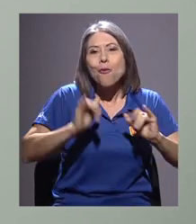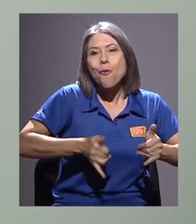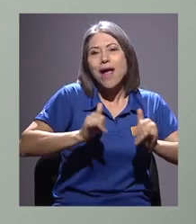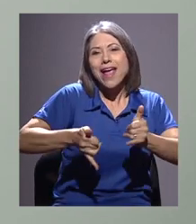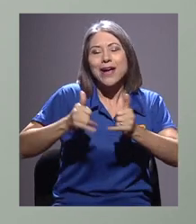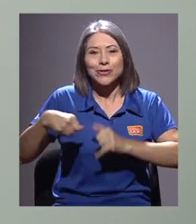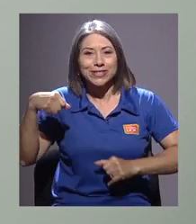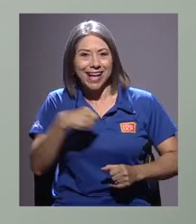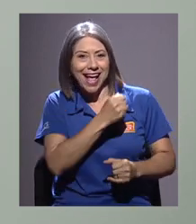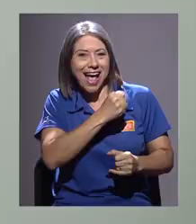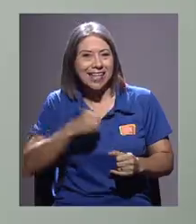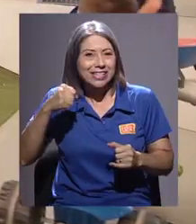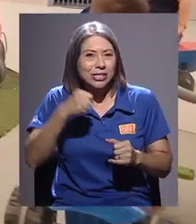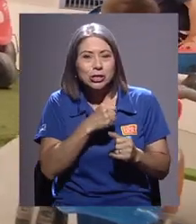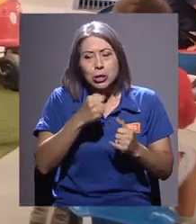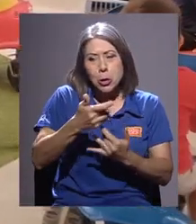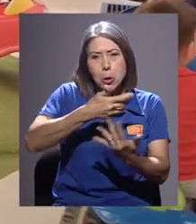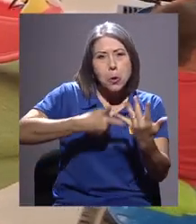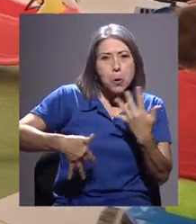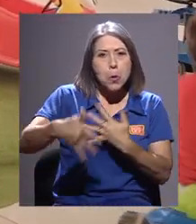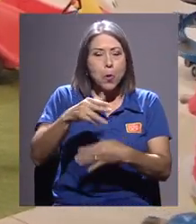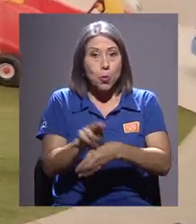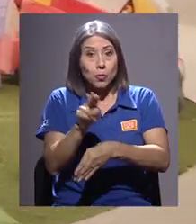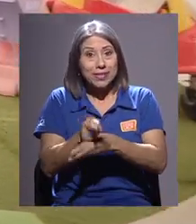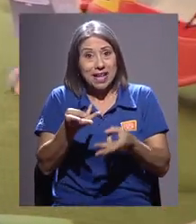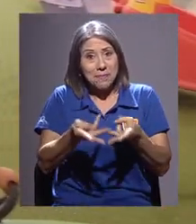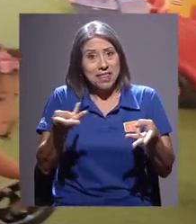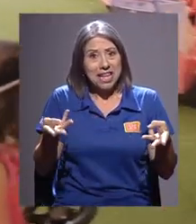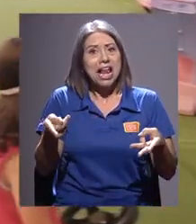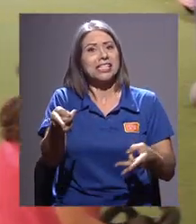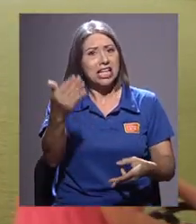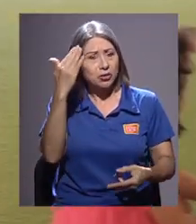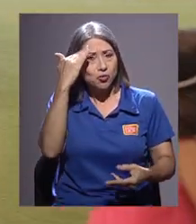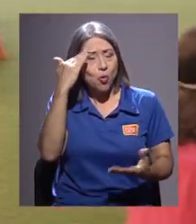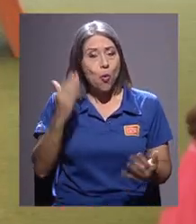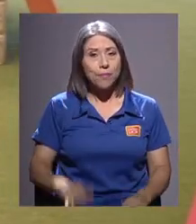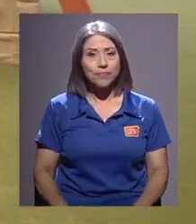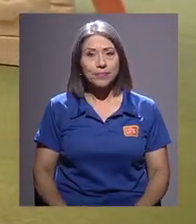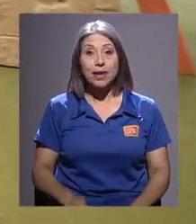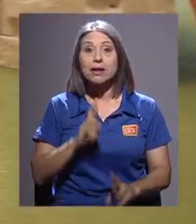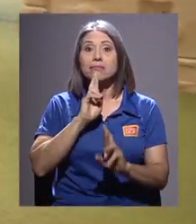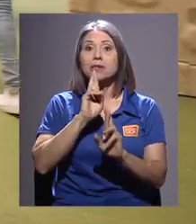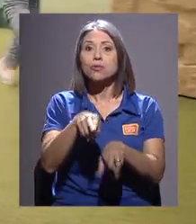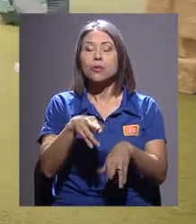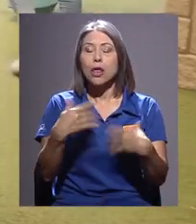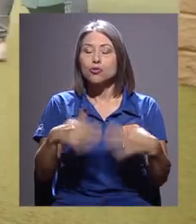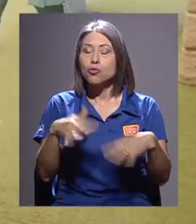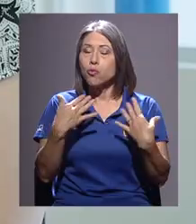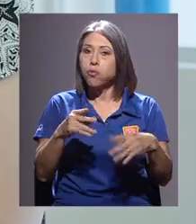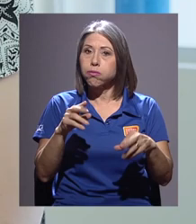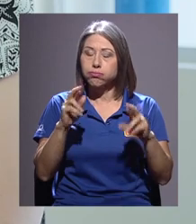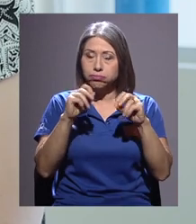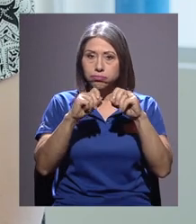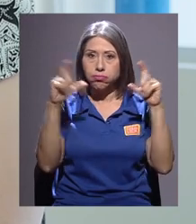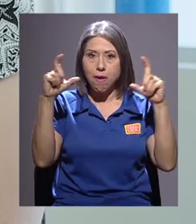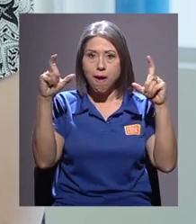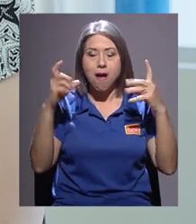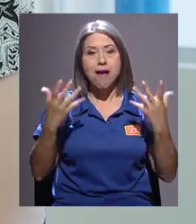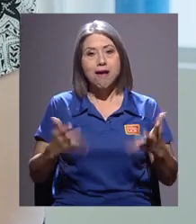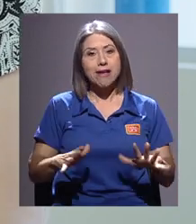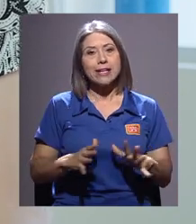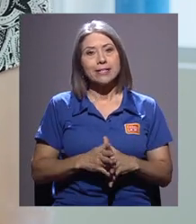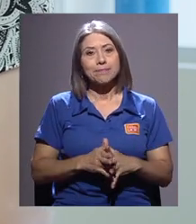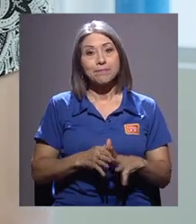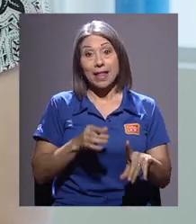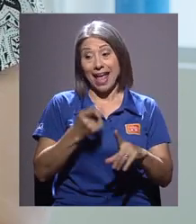mucho acompañamiento, utilizar los materiales con los que ellos ya están familiarizados. Los resultados son increíbles, ¿verdad? Desde